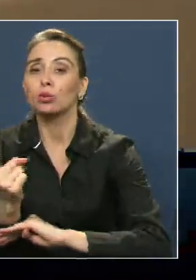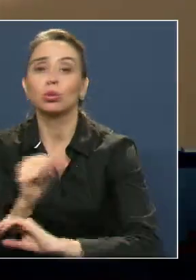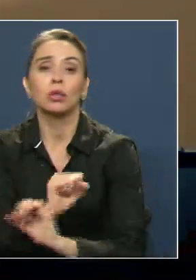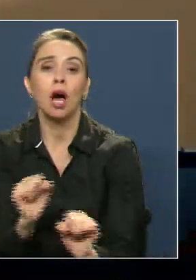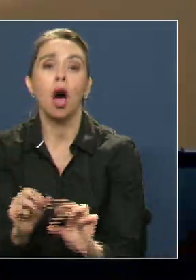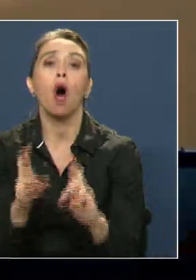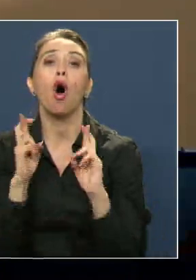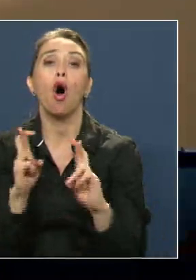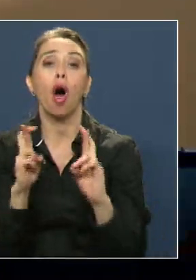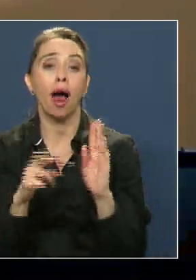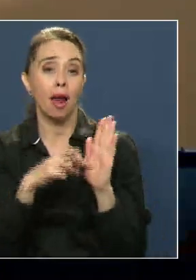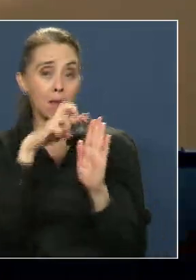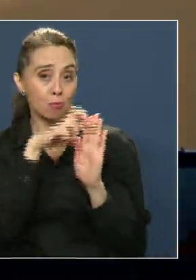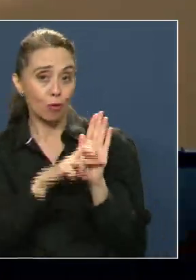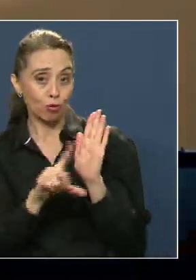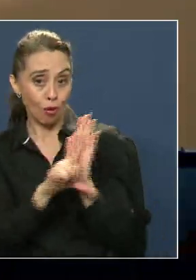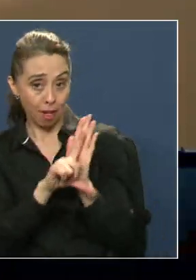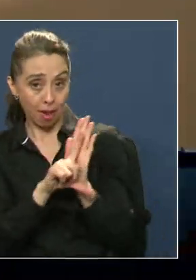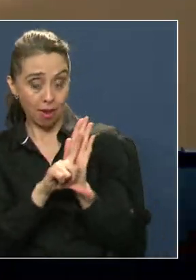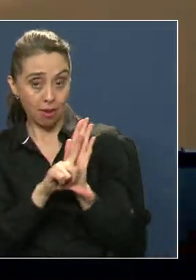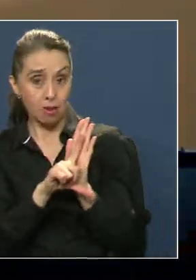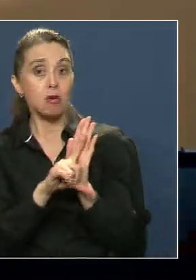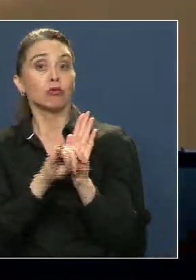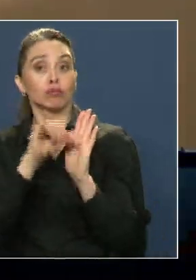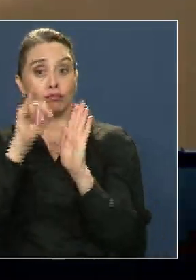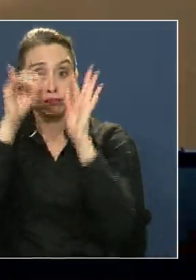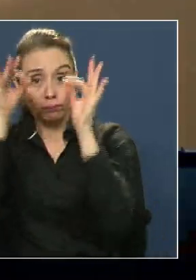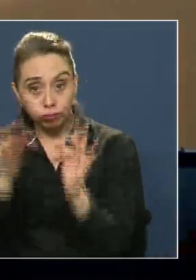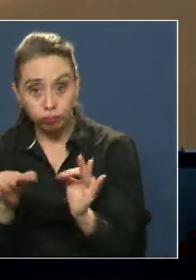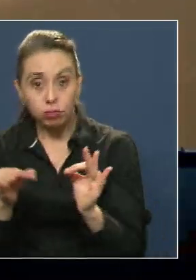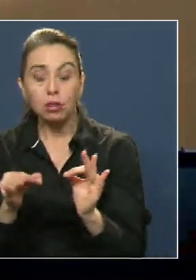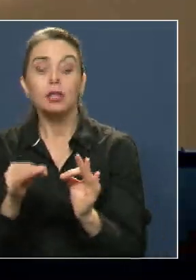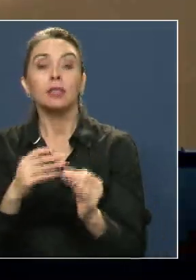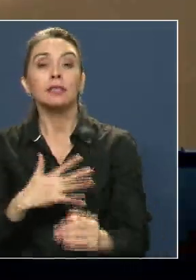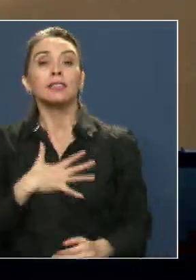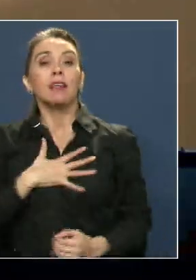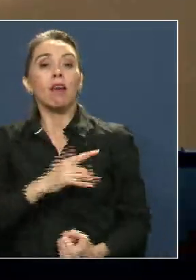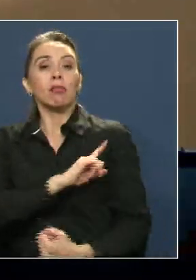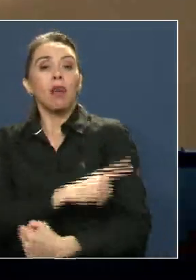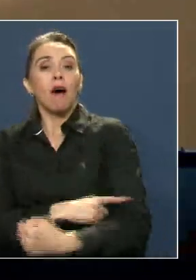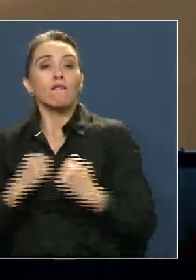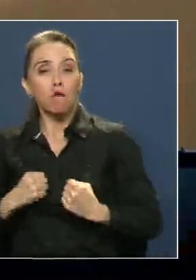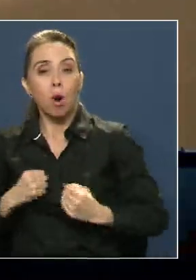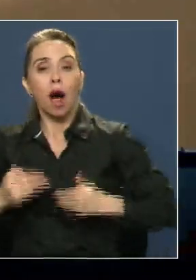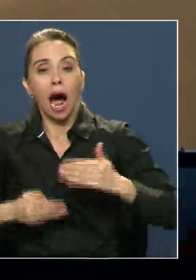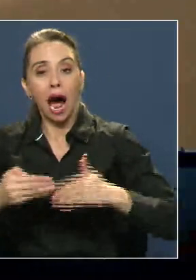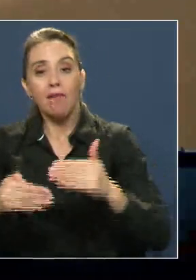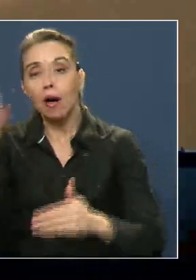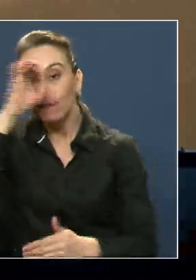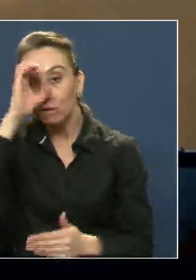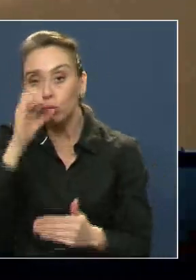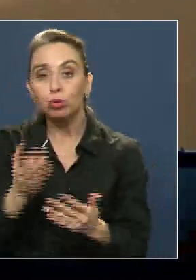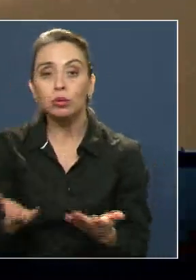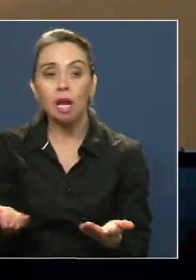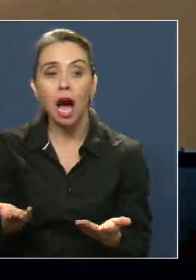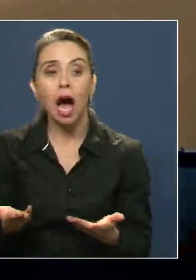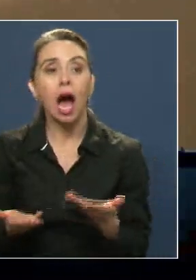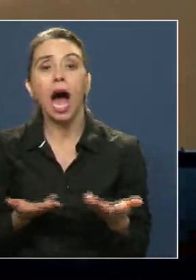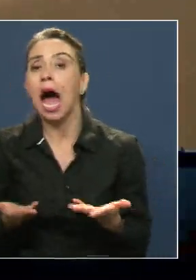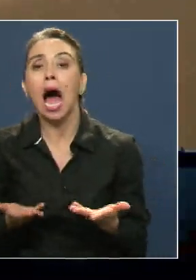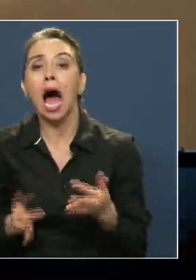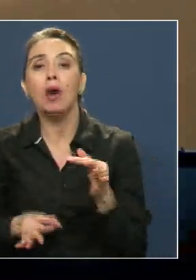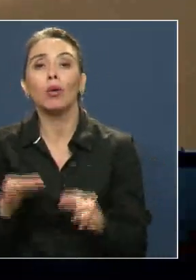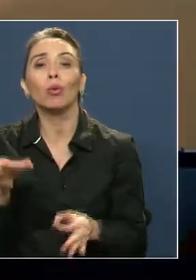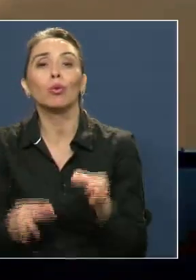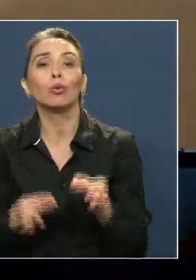el impulso de este proyecto signifique de verdad la fuerza para poder avanzar en buscar algo de